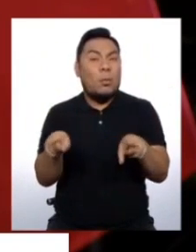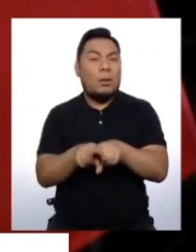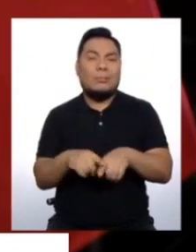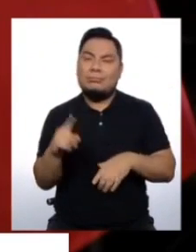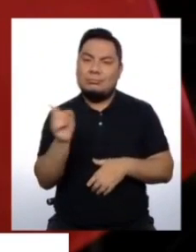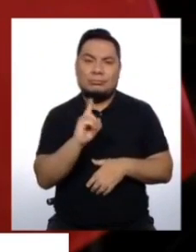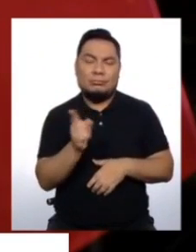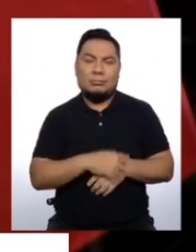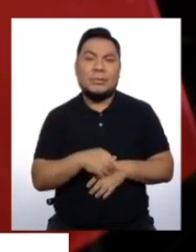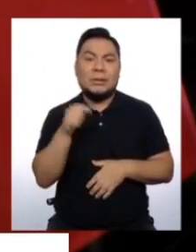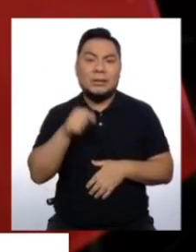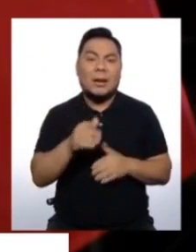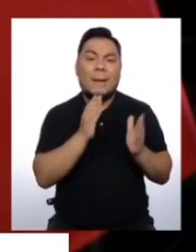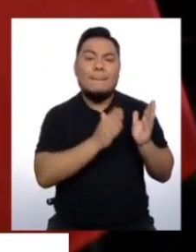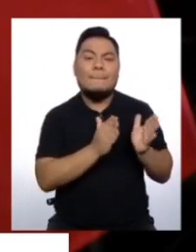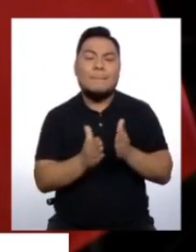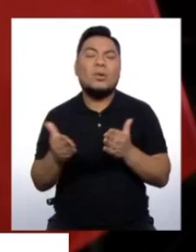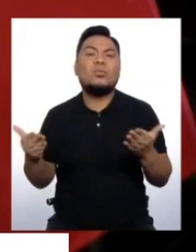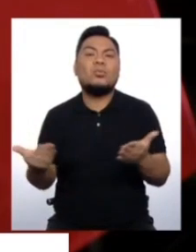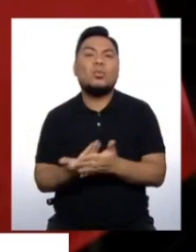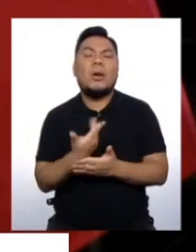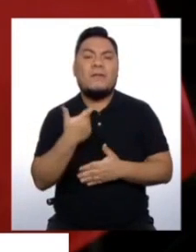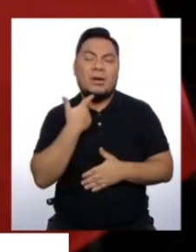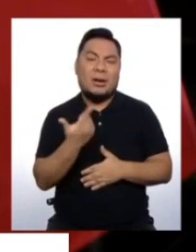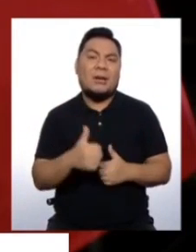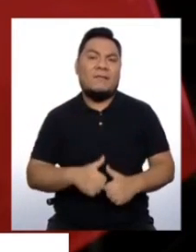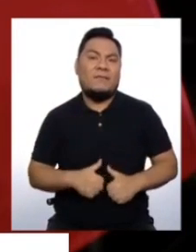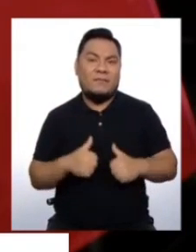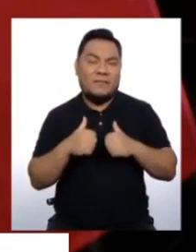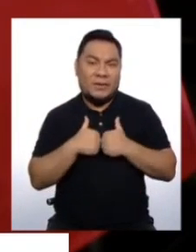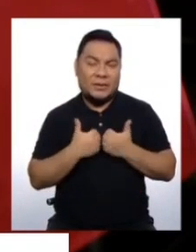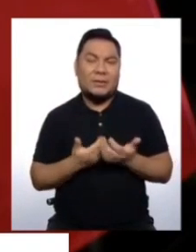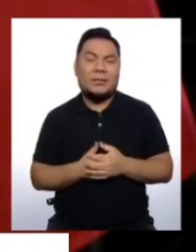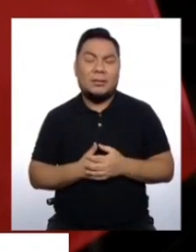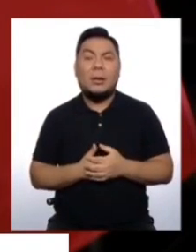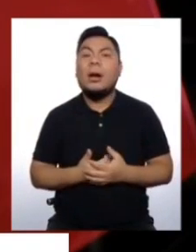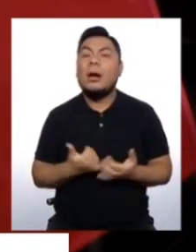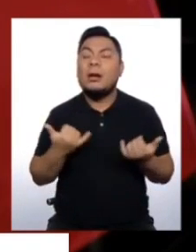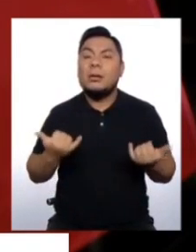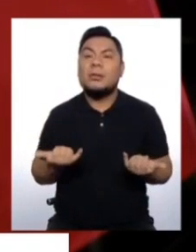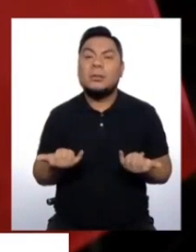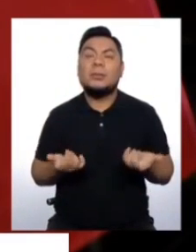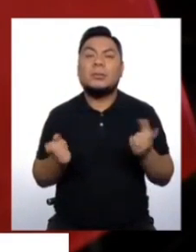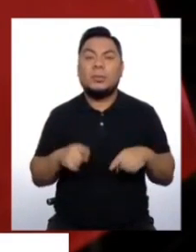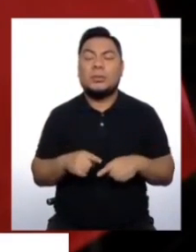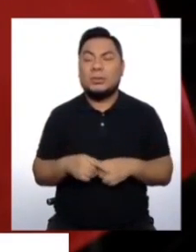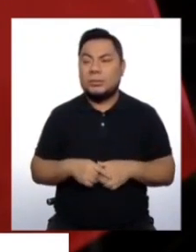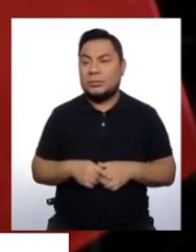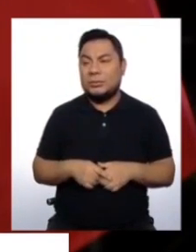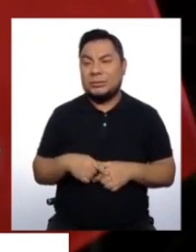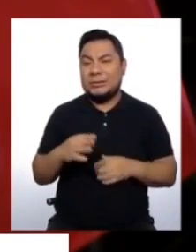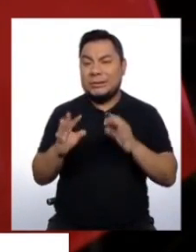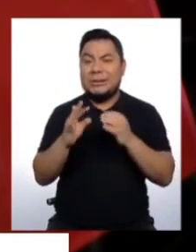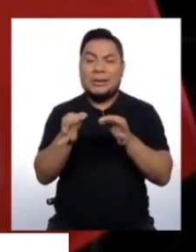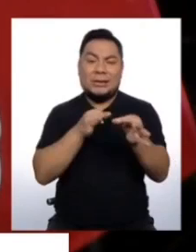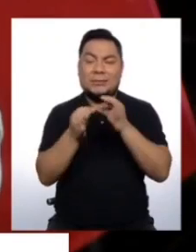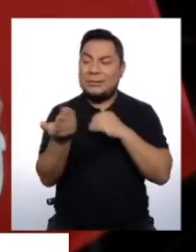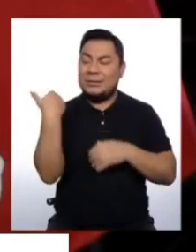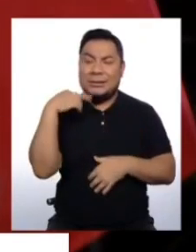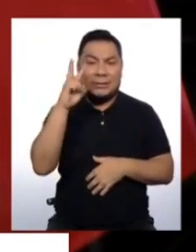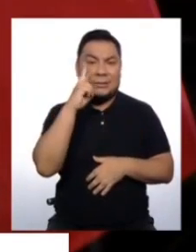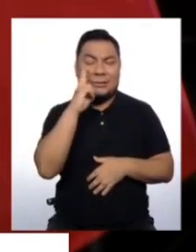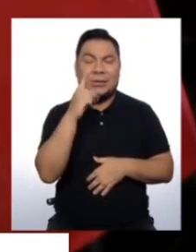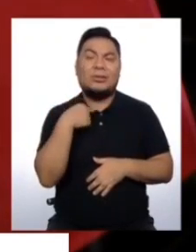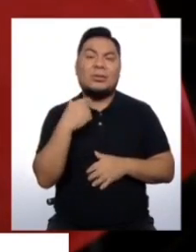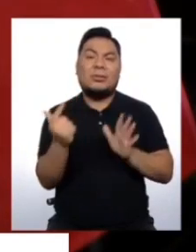que prepararnos para esta nueva convivencia. Y entonces cuando explicábamos el día viernes los alcances del